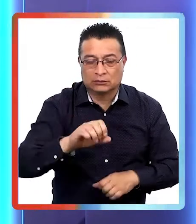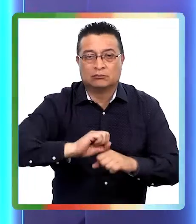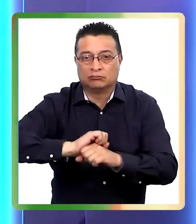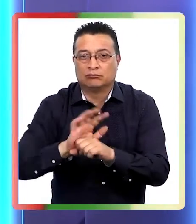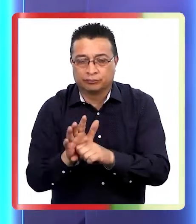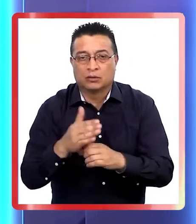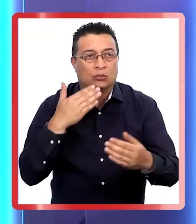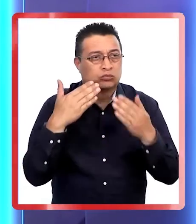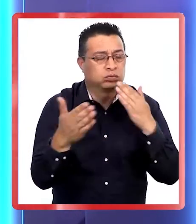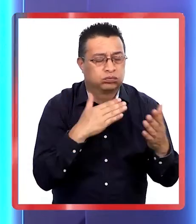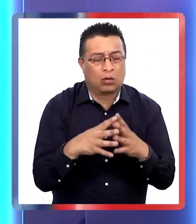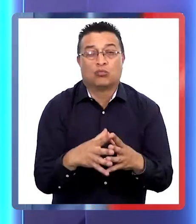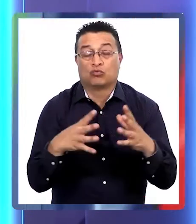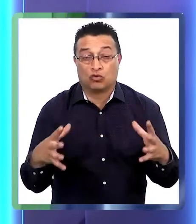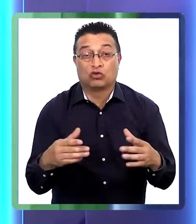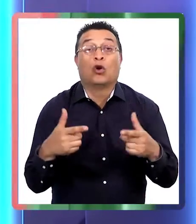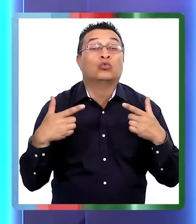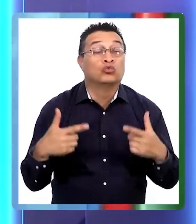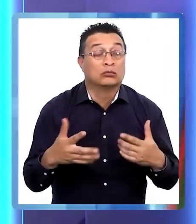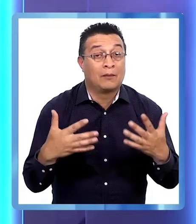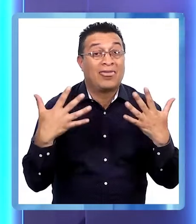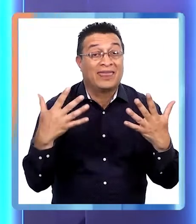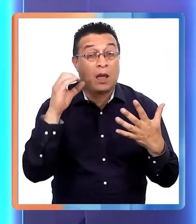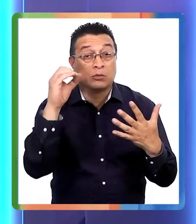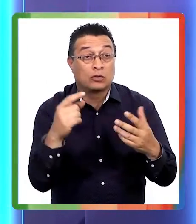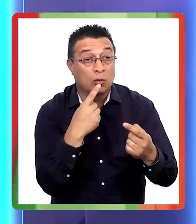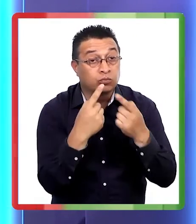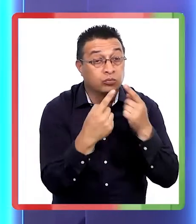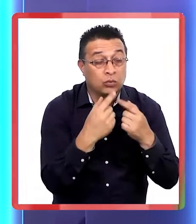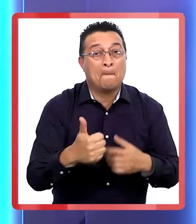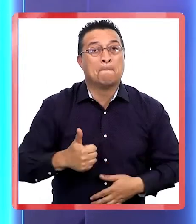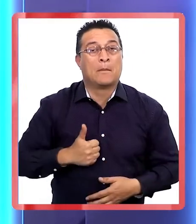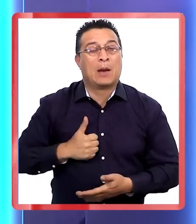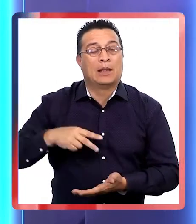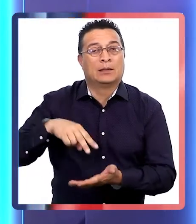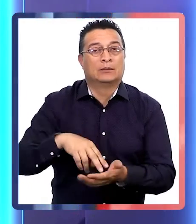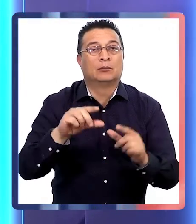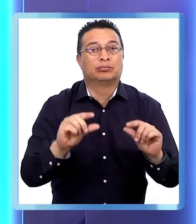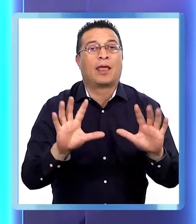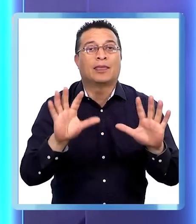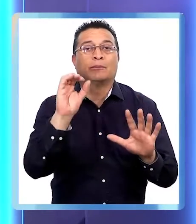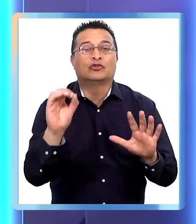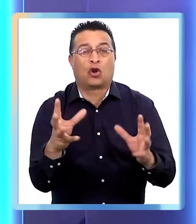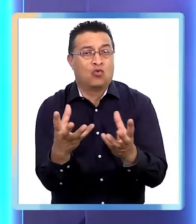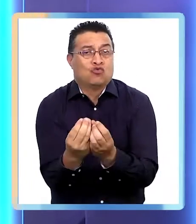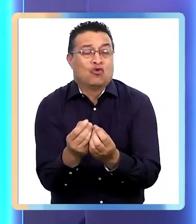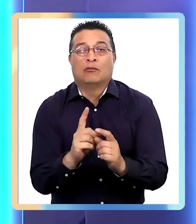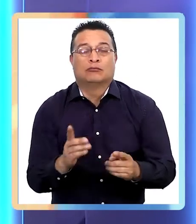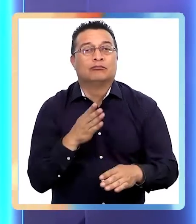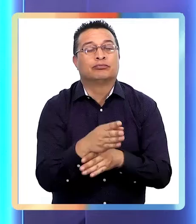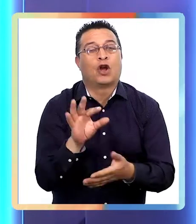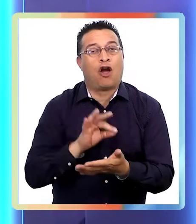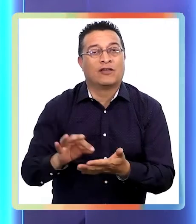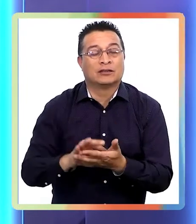decía, estamos en pandemia, pic de contagios, y afortunadamente solo el 10% de las consultas se han hecho de manera presencial, o sea, no ha sido necesario ir masivamente